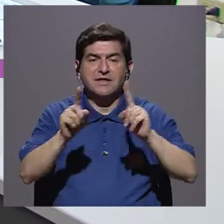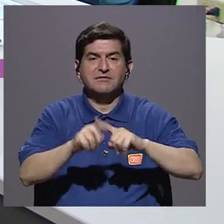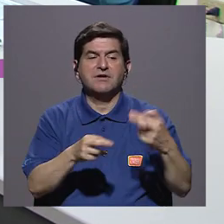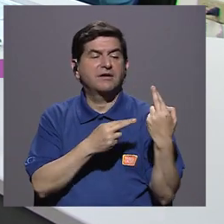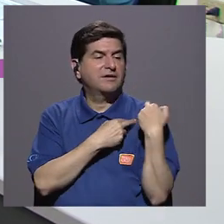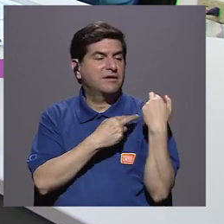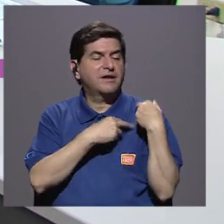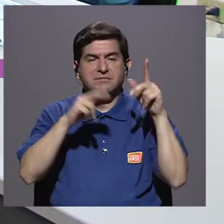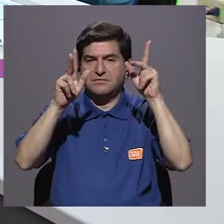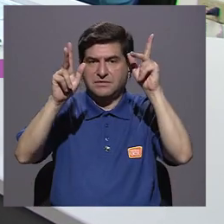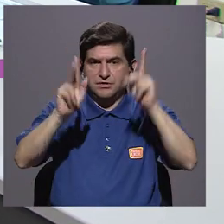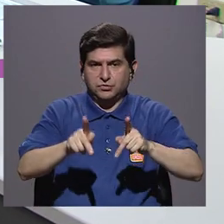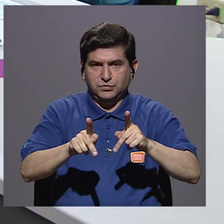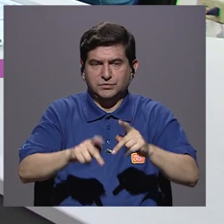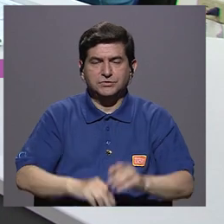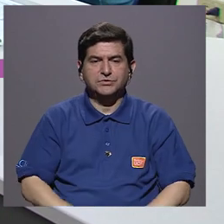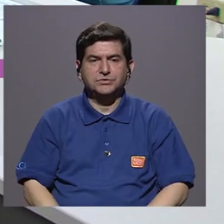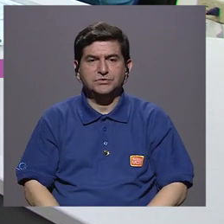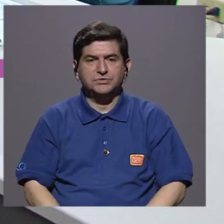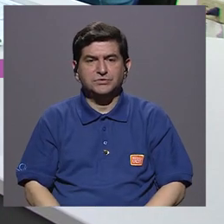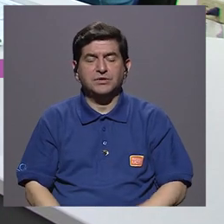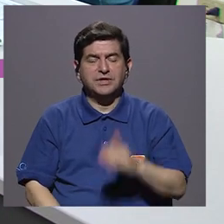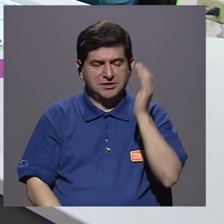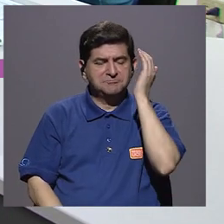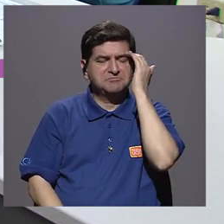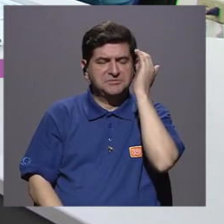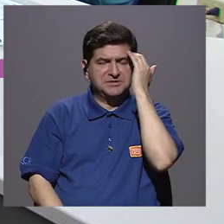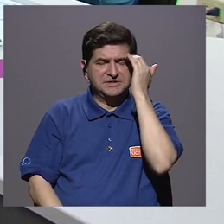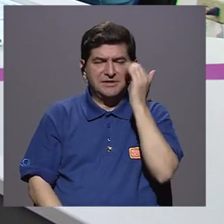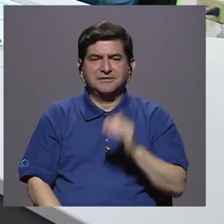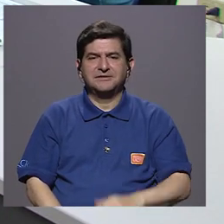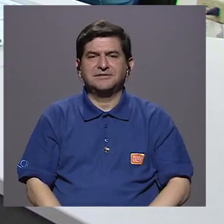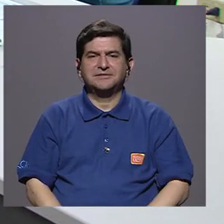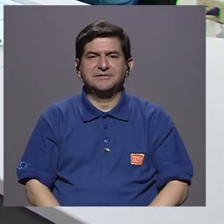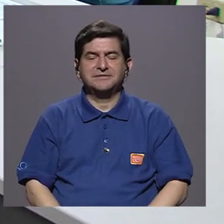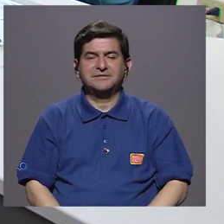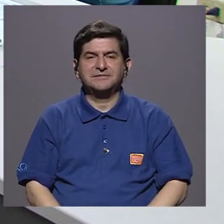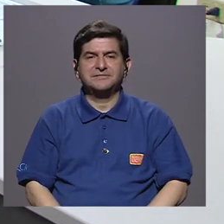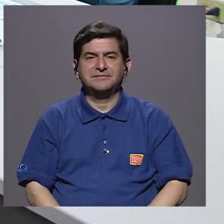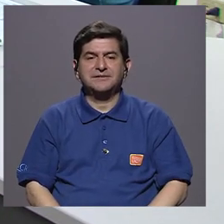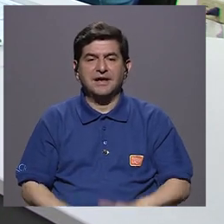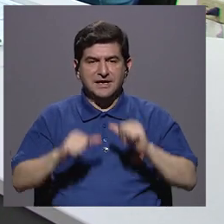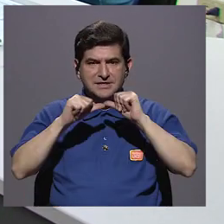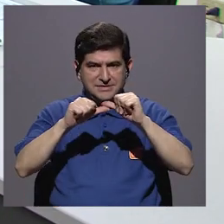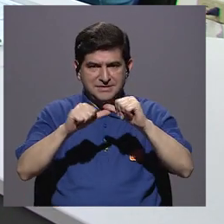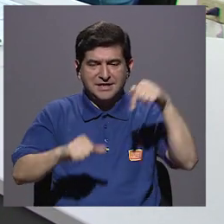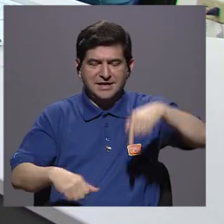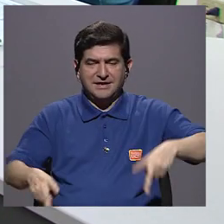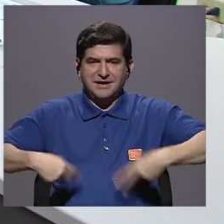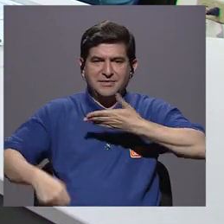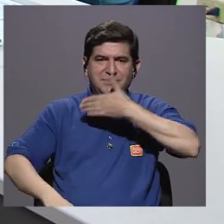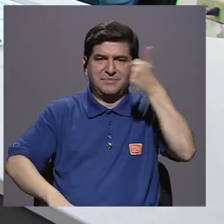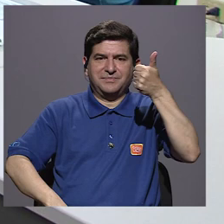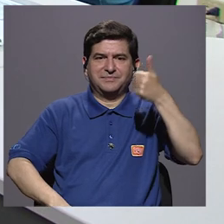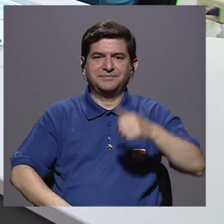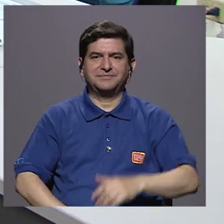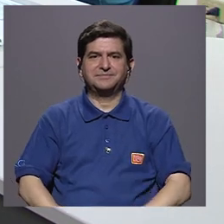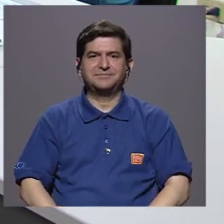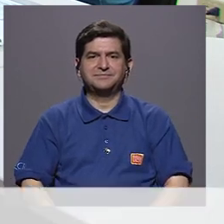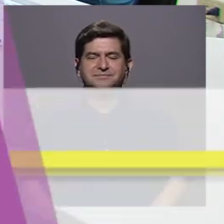otros deberes también que las personas es importante que conozcan. Entonces ya regresamos, los invitamos a que continúen con más de Vivir Mejor.